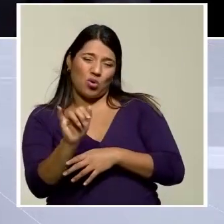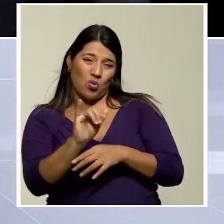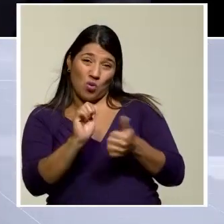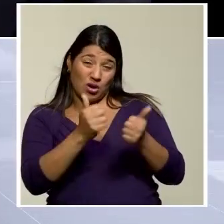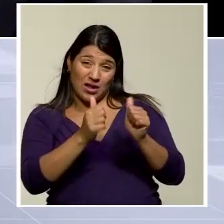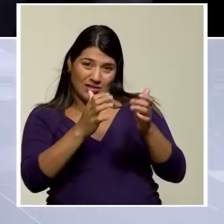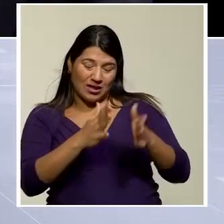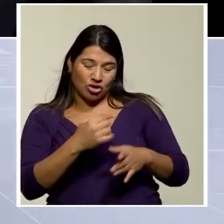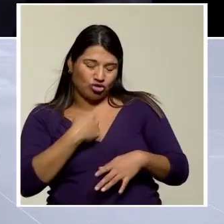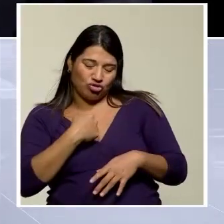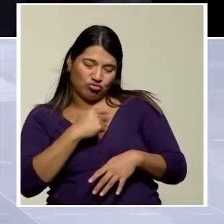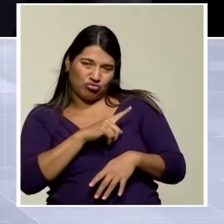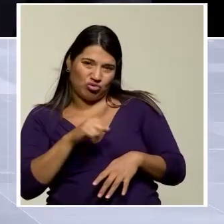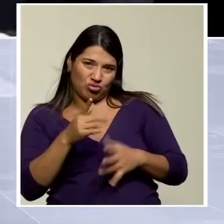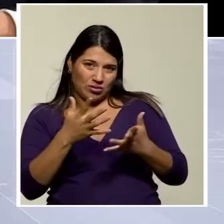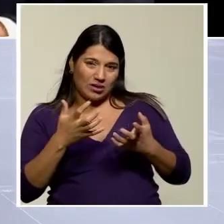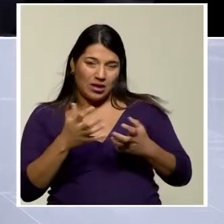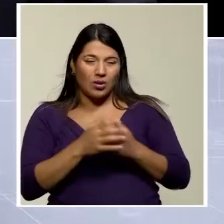candidatos.